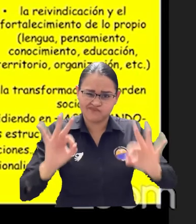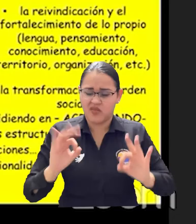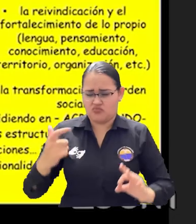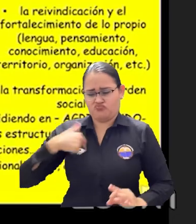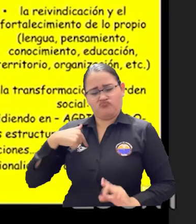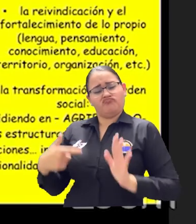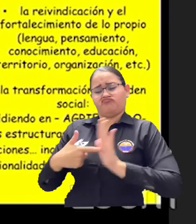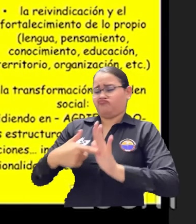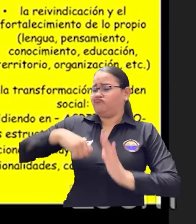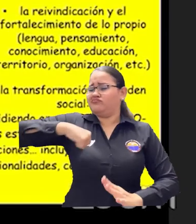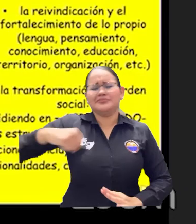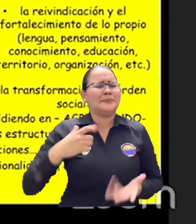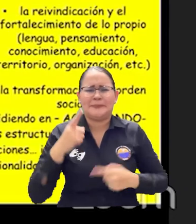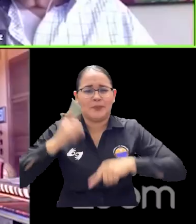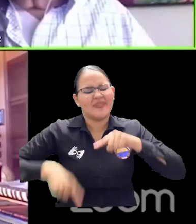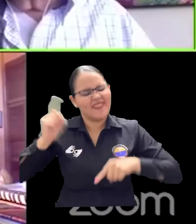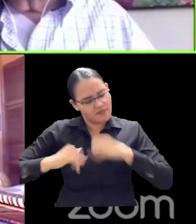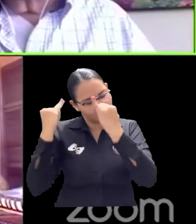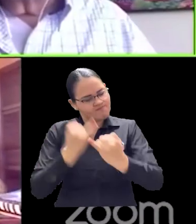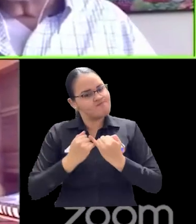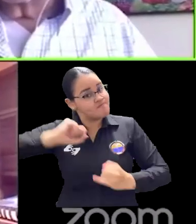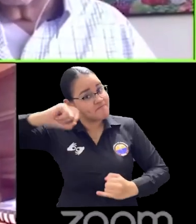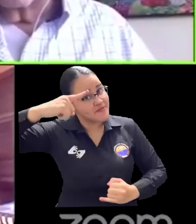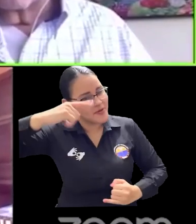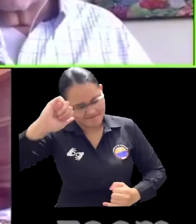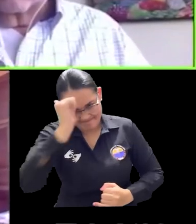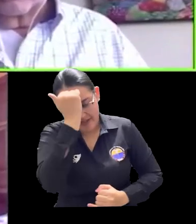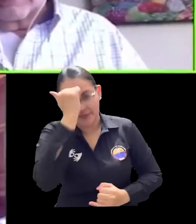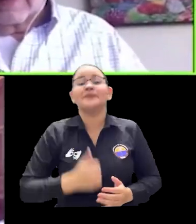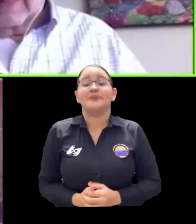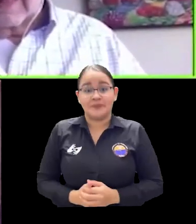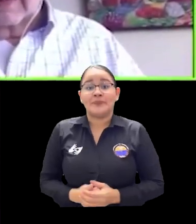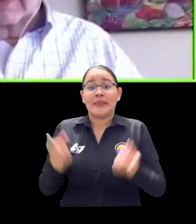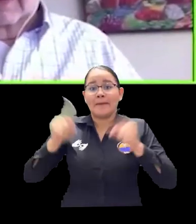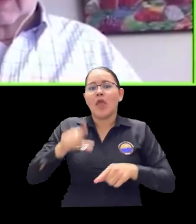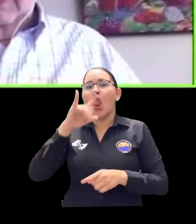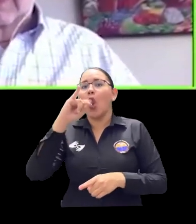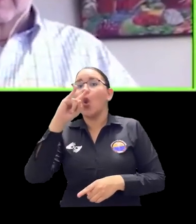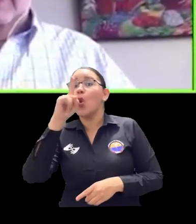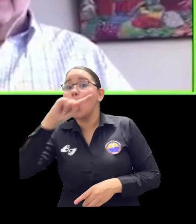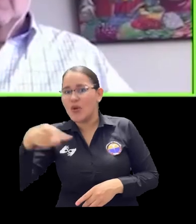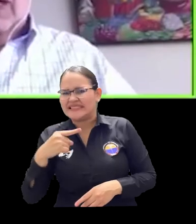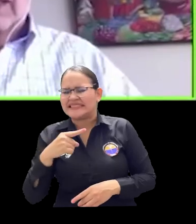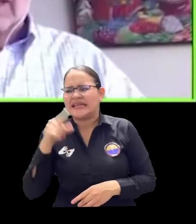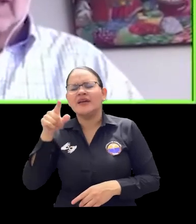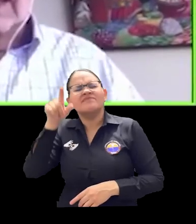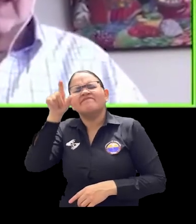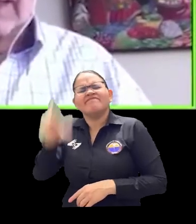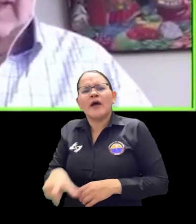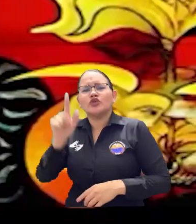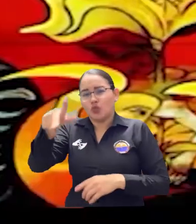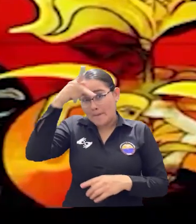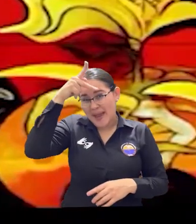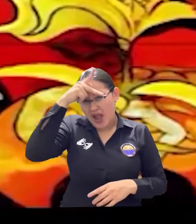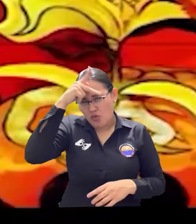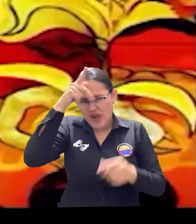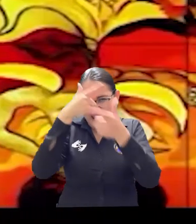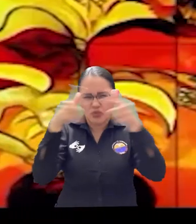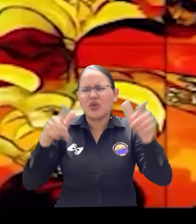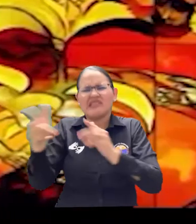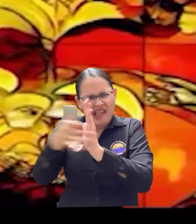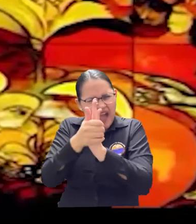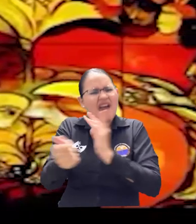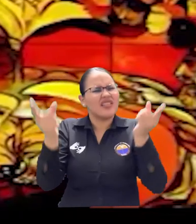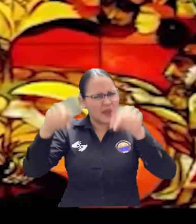interrelación con otros y otras. Asimismo, estuvieron Luis Enrique López, un reconocido lingüista y educador peruano especializado